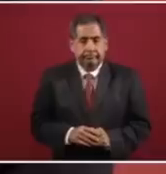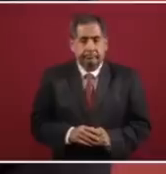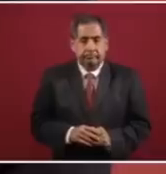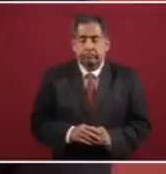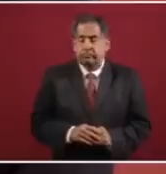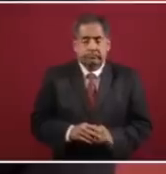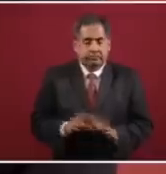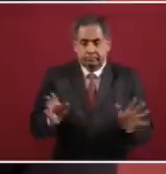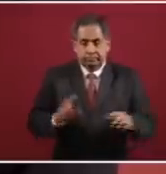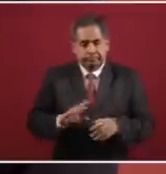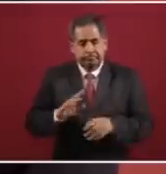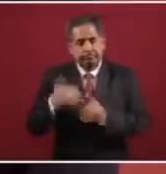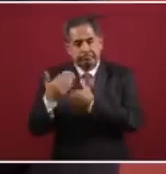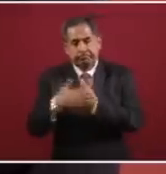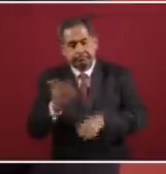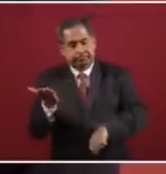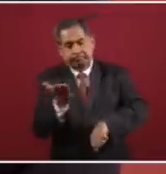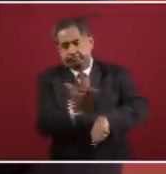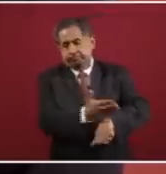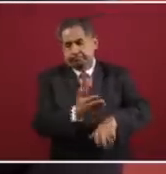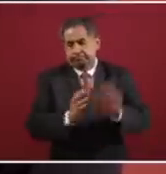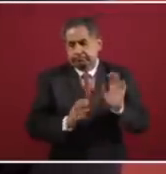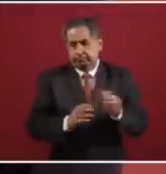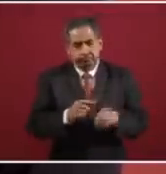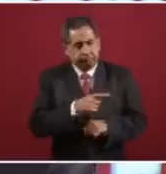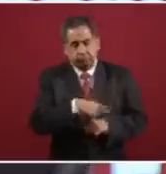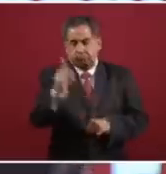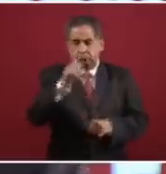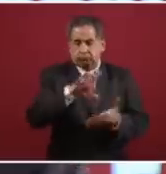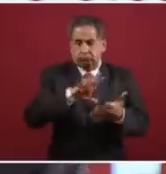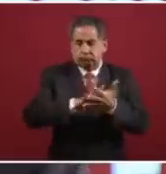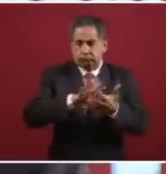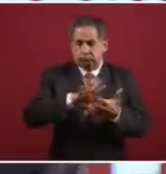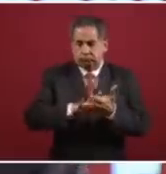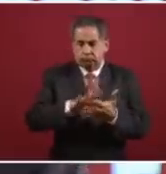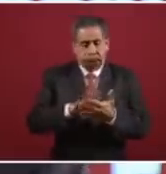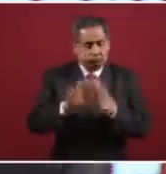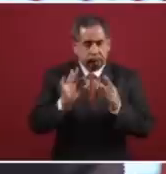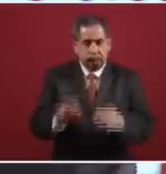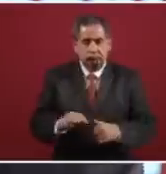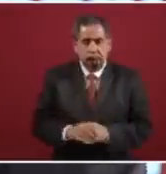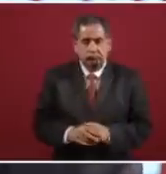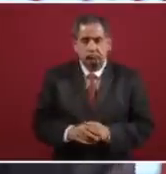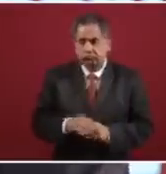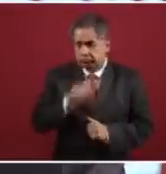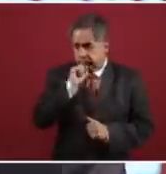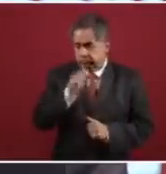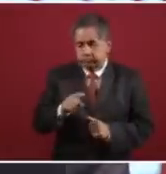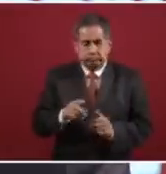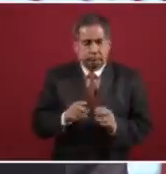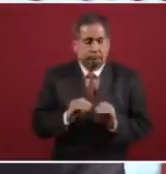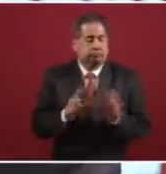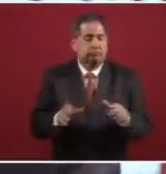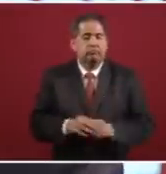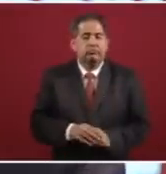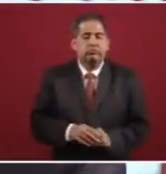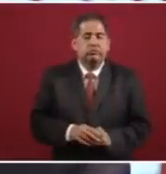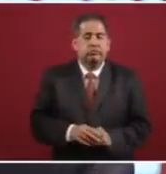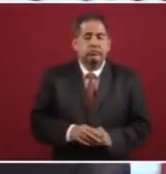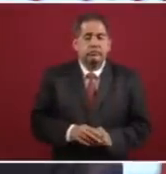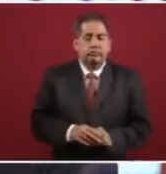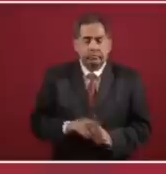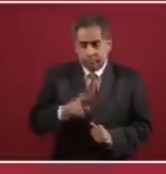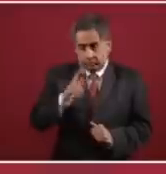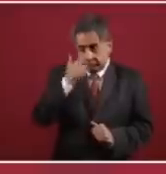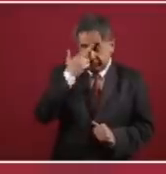pues van a ser castigados, van a ir a la cárcel. Y también no está de más